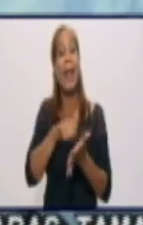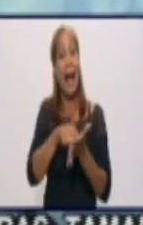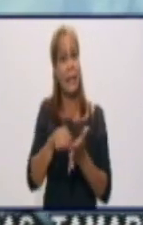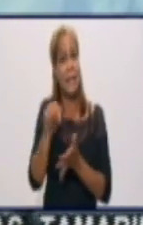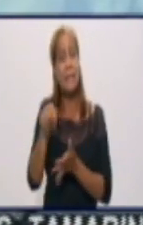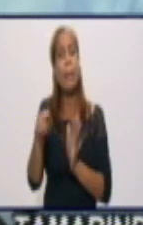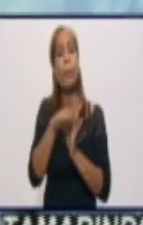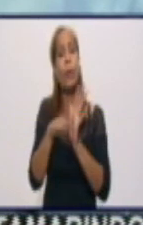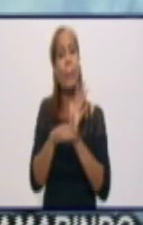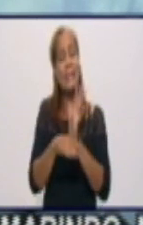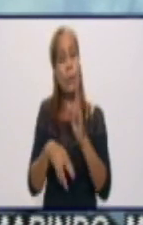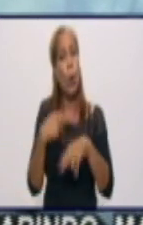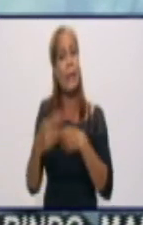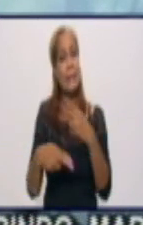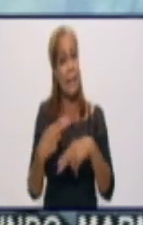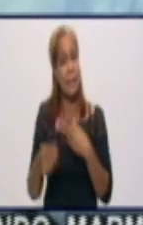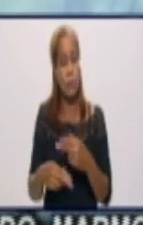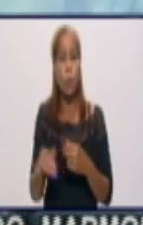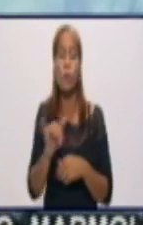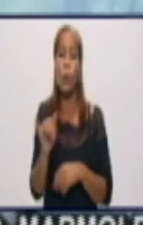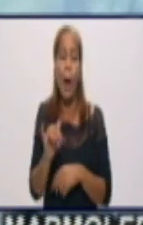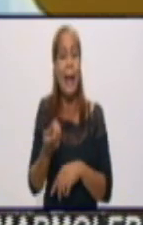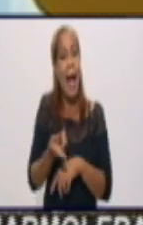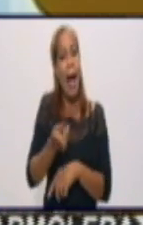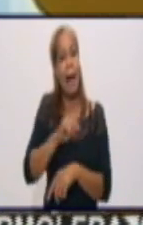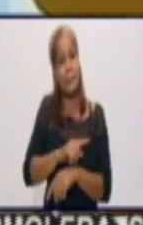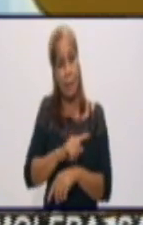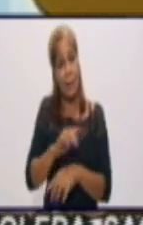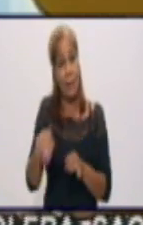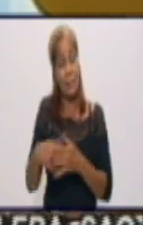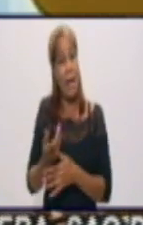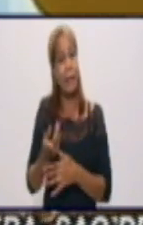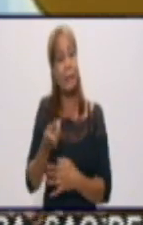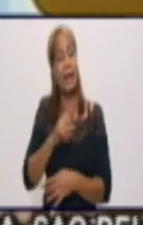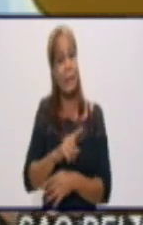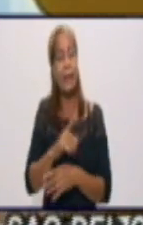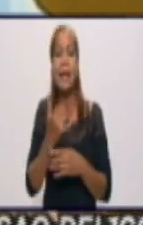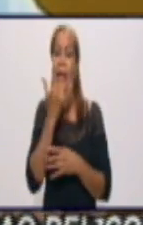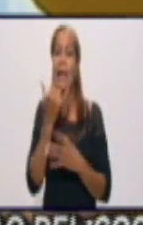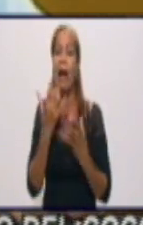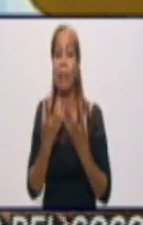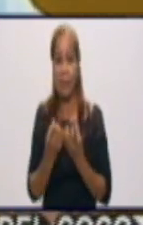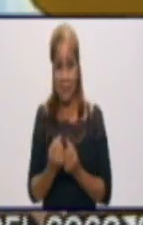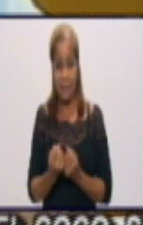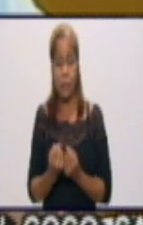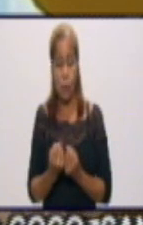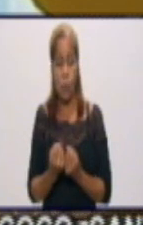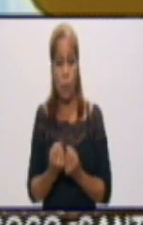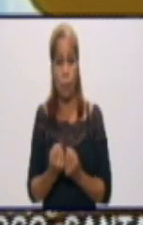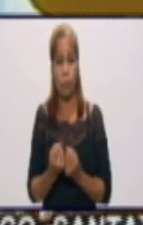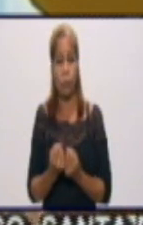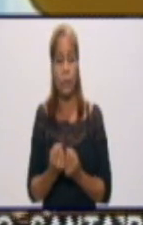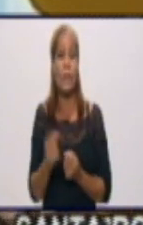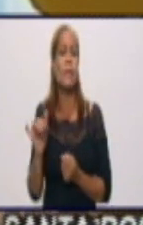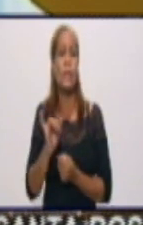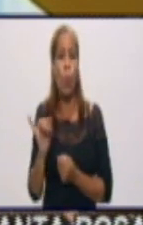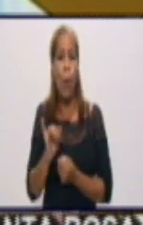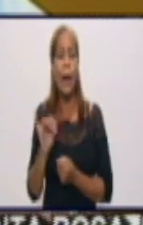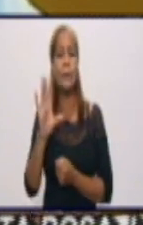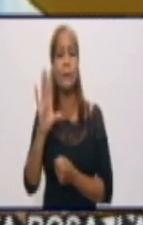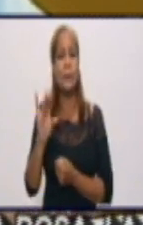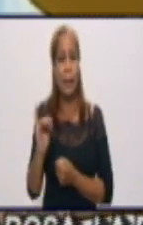imposible cumplirlo en el horario ayer mismo prácticamente la afectación bueno ayer dijimos también que se iban a solapar el